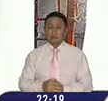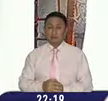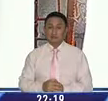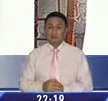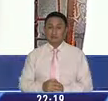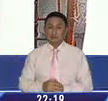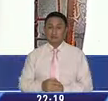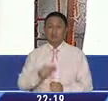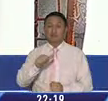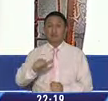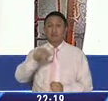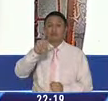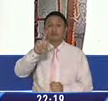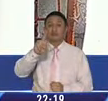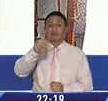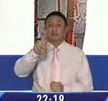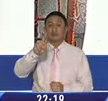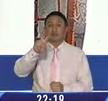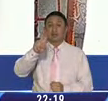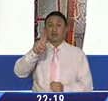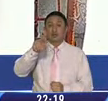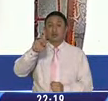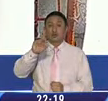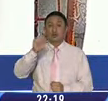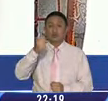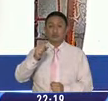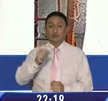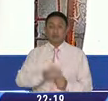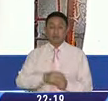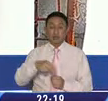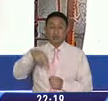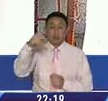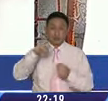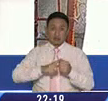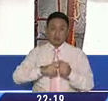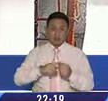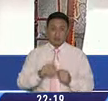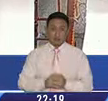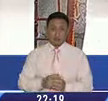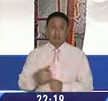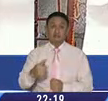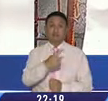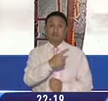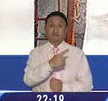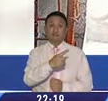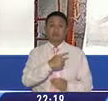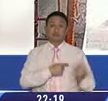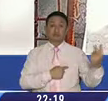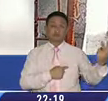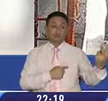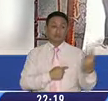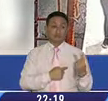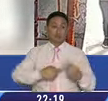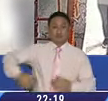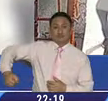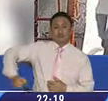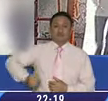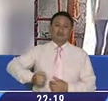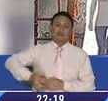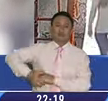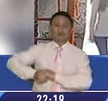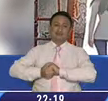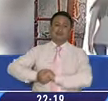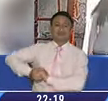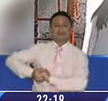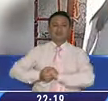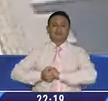calle de los Arupos y Aceitunos, sector La Cristianía, norte de Quito. Hay una pareja caminando, van agarrados de la mano, cuando